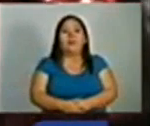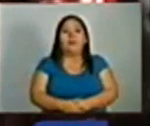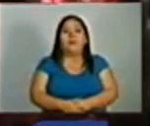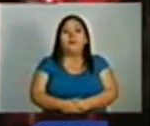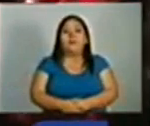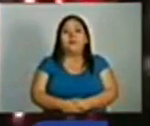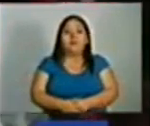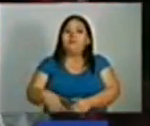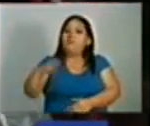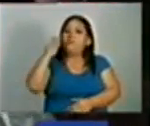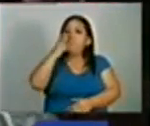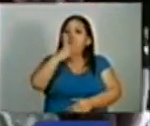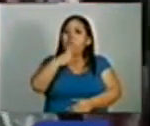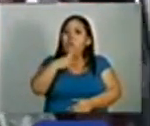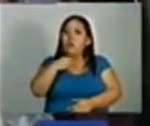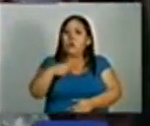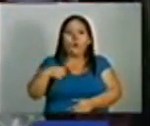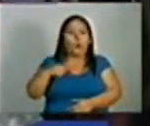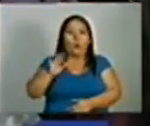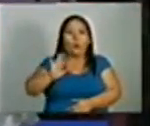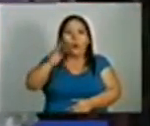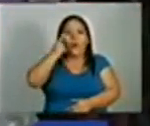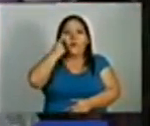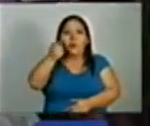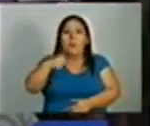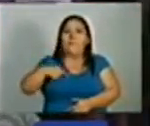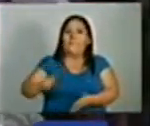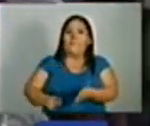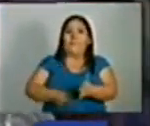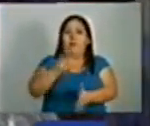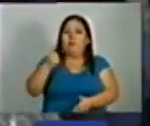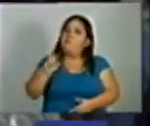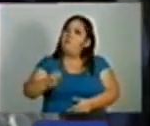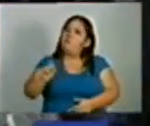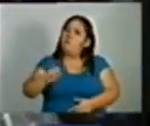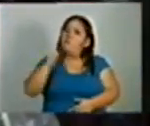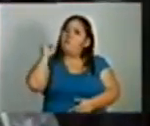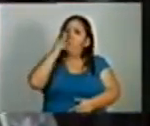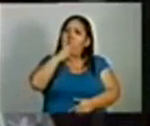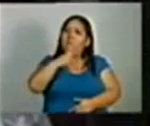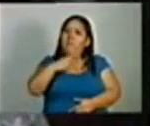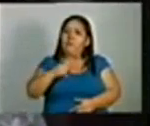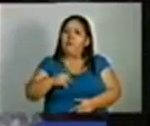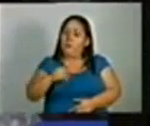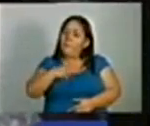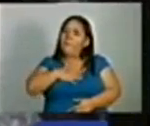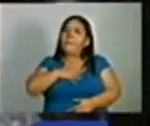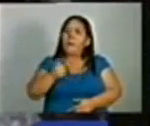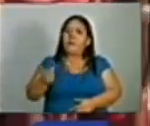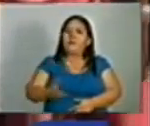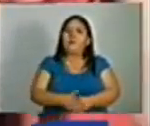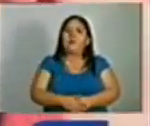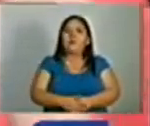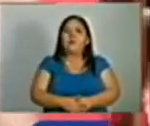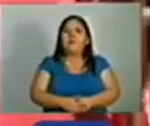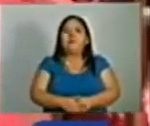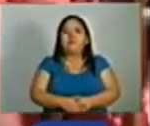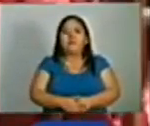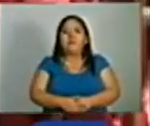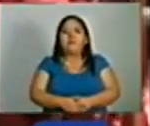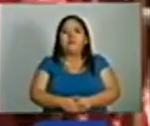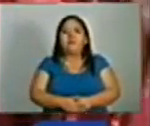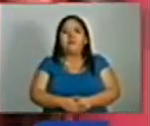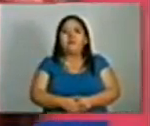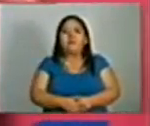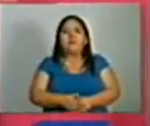2023. Muy bonito este festival, yo nunca había venido, es primera vez que vengo, pero sí, está muy bonito, me ha gustado mucho. Sí, sí,